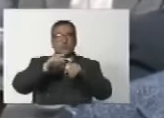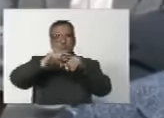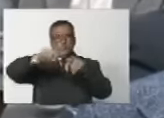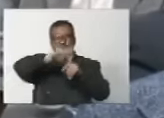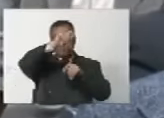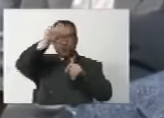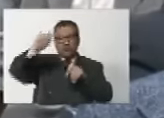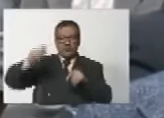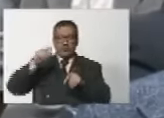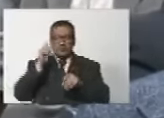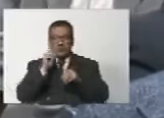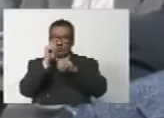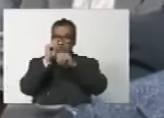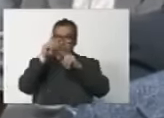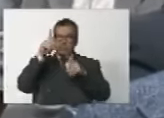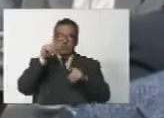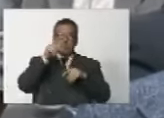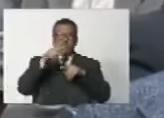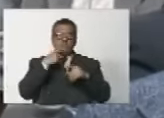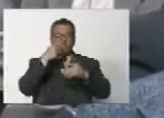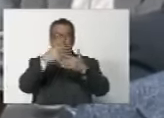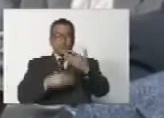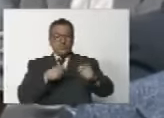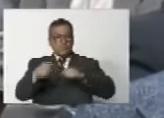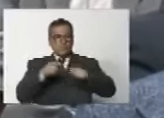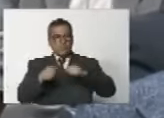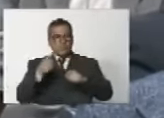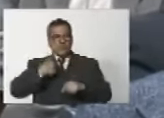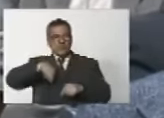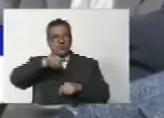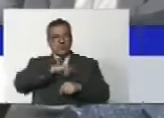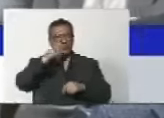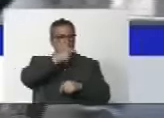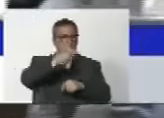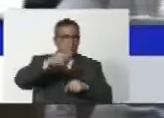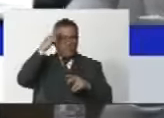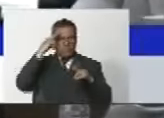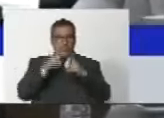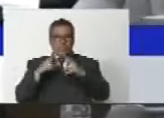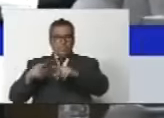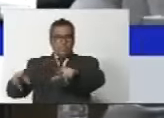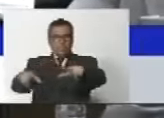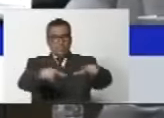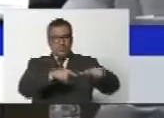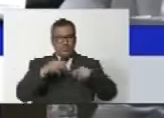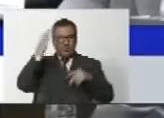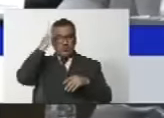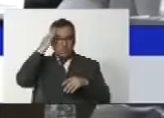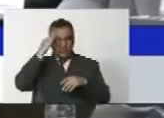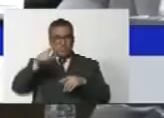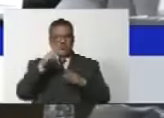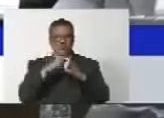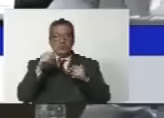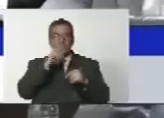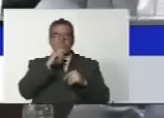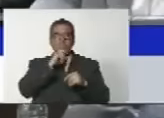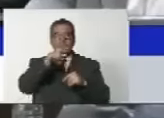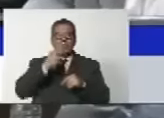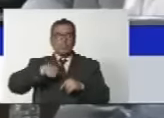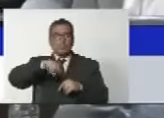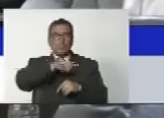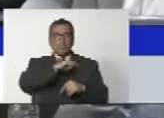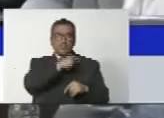de soluciones, su agenda concreta de acción. Nuestro pueblo conoce el territorio, sabe las dificultades y